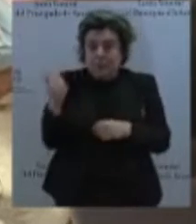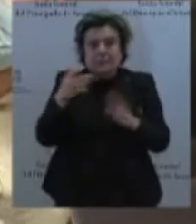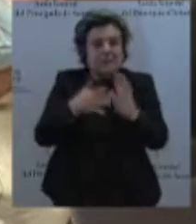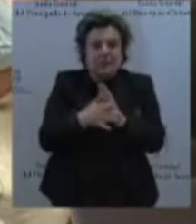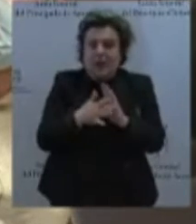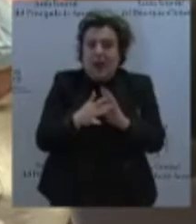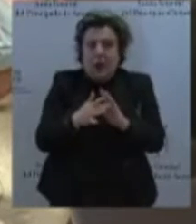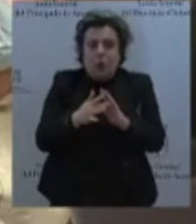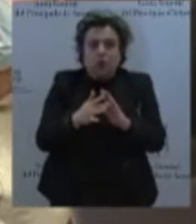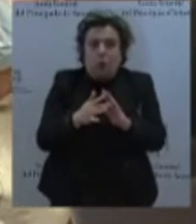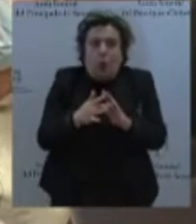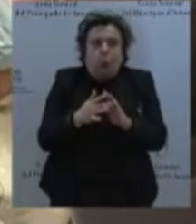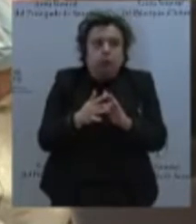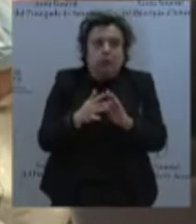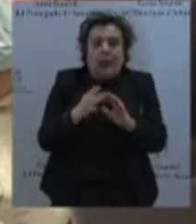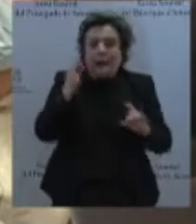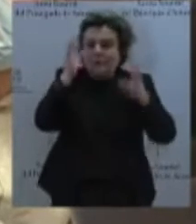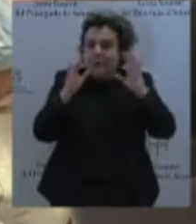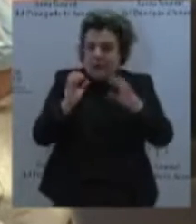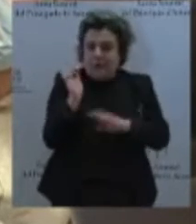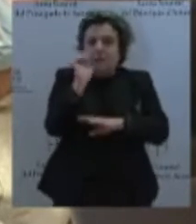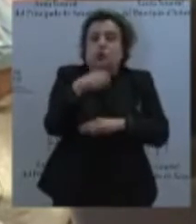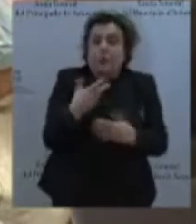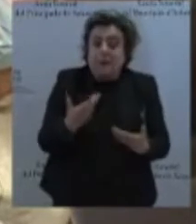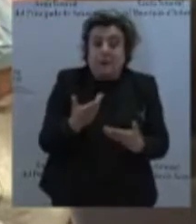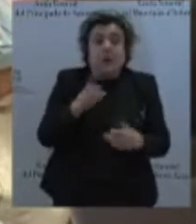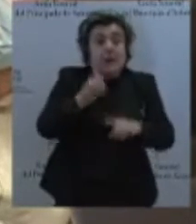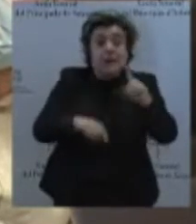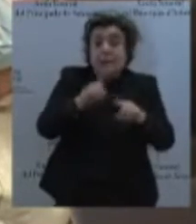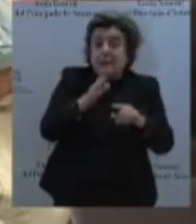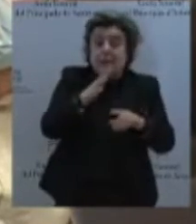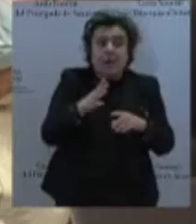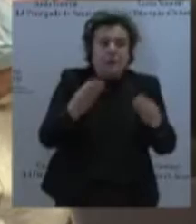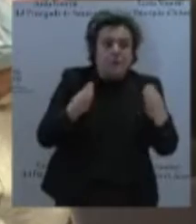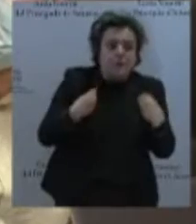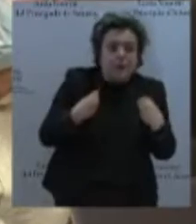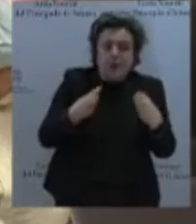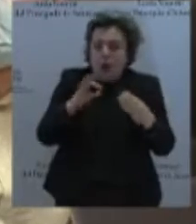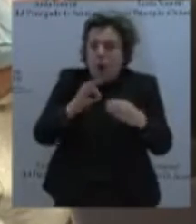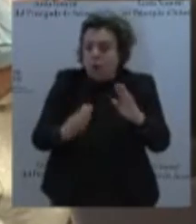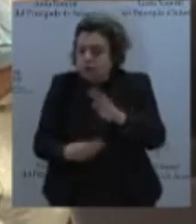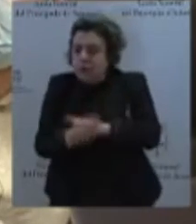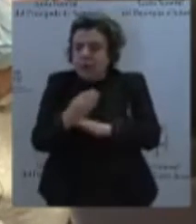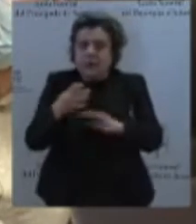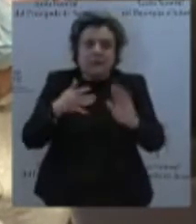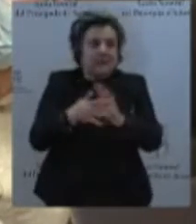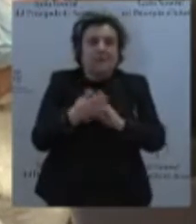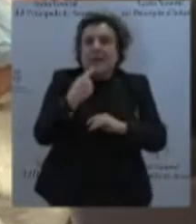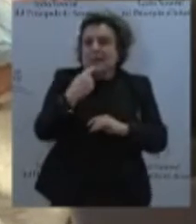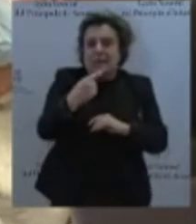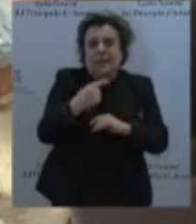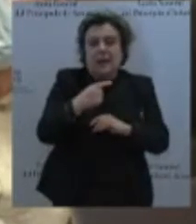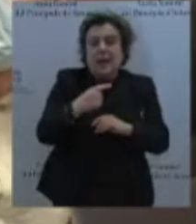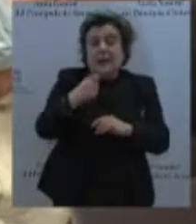vea condicionado por el lugar de nacimiento o residencia, afirmar que todos los asturianos gozan de idénticos derechos será una especie de tautología